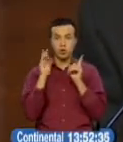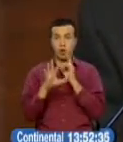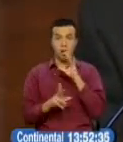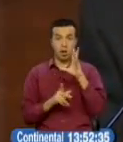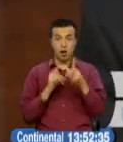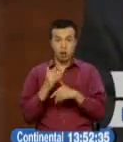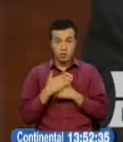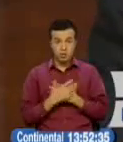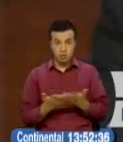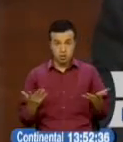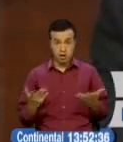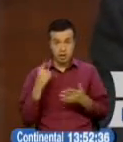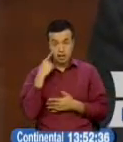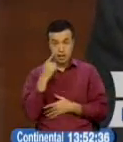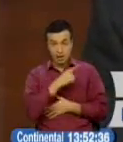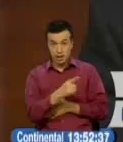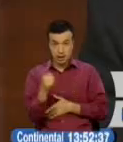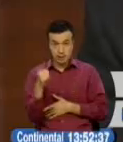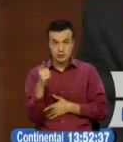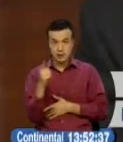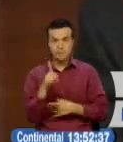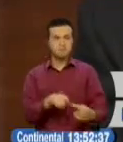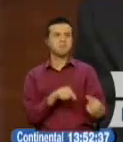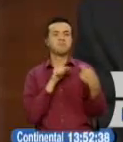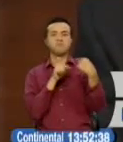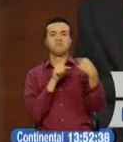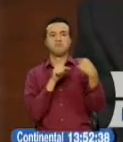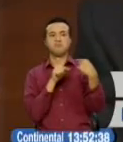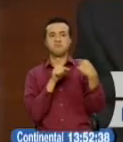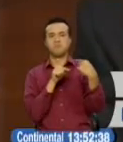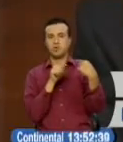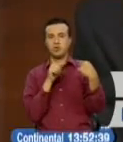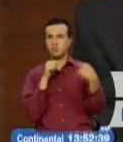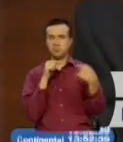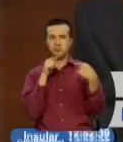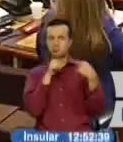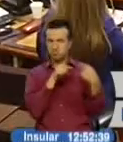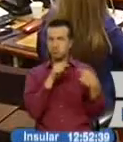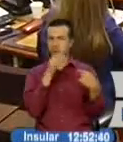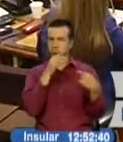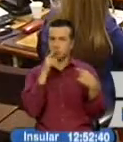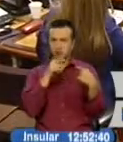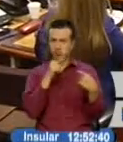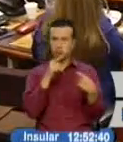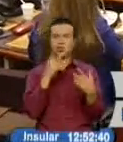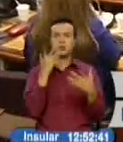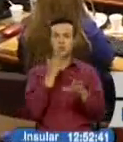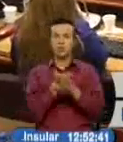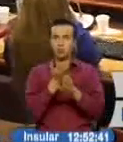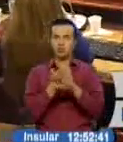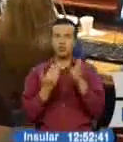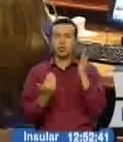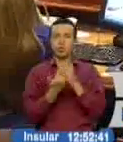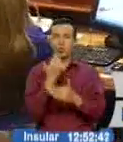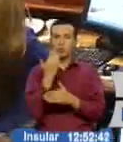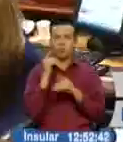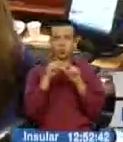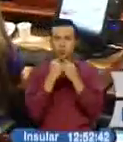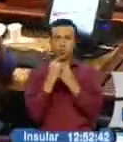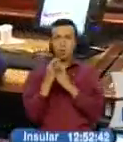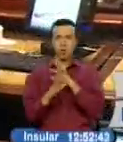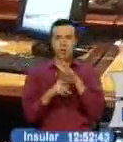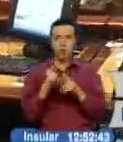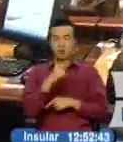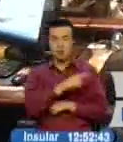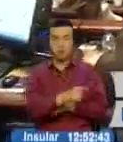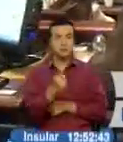corrupción? Allí está mi enemigo. Combatiremos la corrupción. Es así que ha propuesto la creación de un frente anticorrupción,